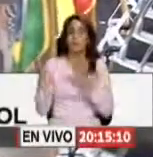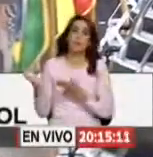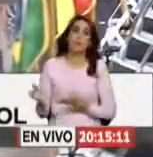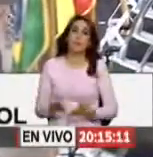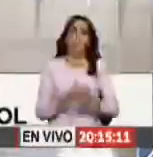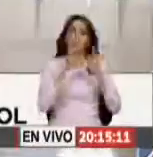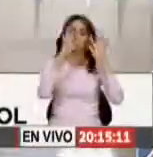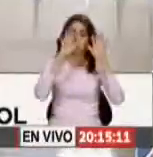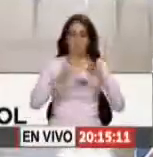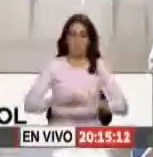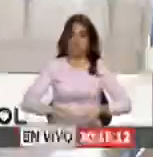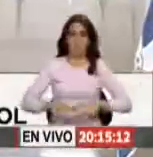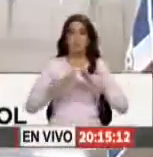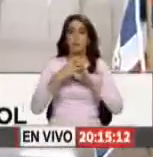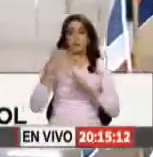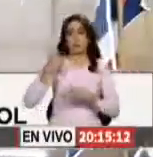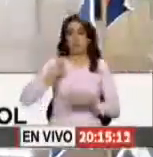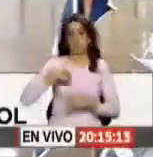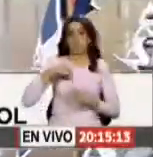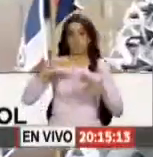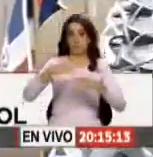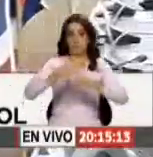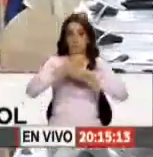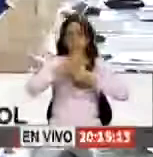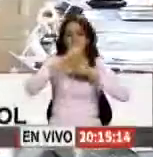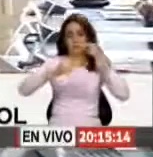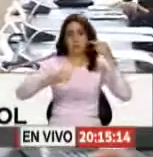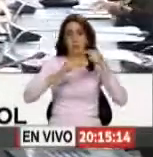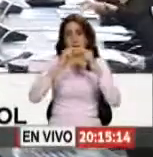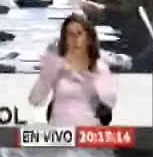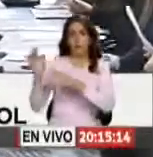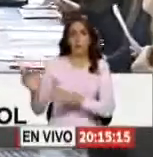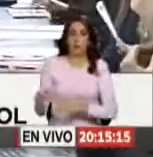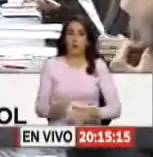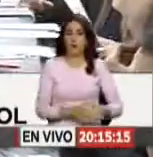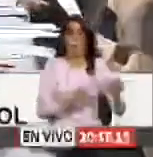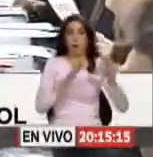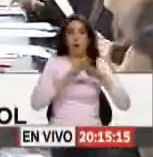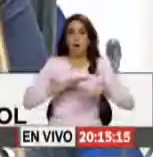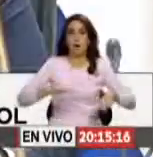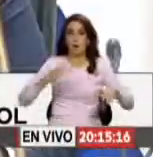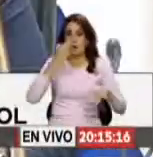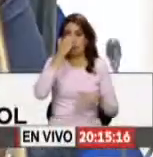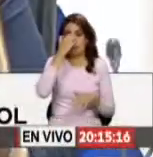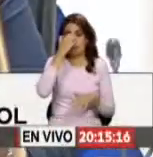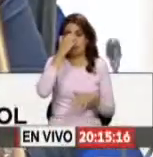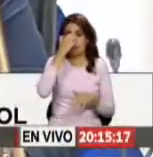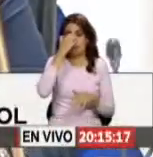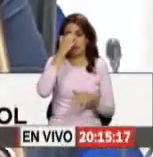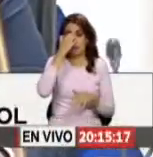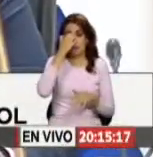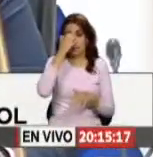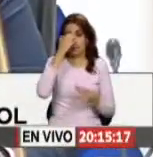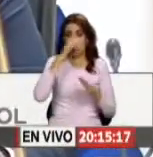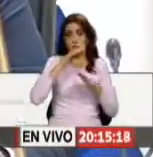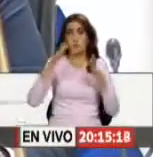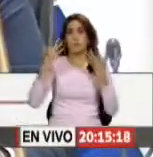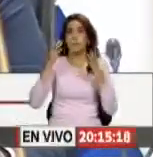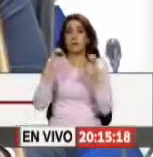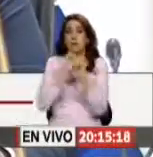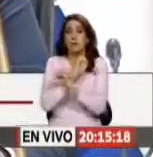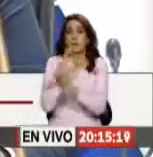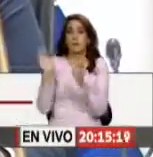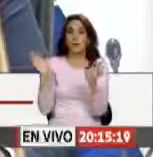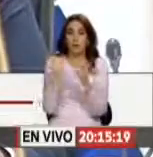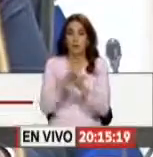Seguridad de Argentina, señaló que este convenio constituye un hito para combatir el crimen transnacional. Para nosotros en Argentina, y creo que para toda la